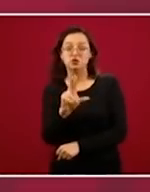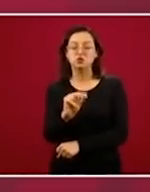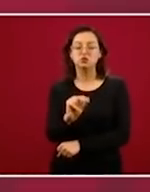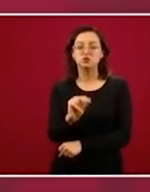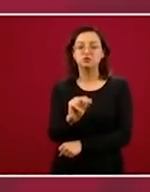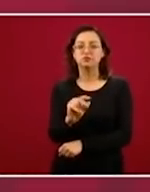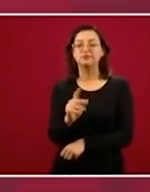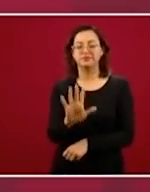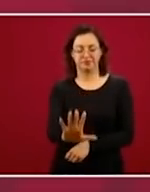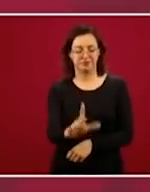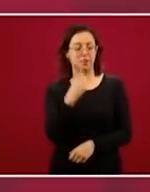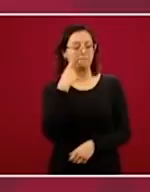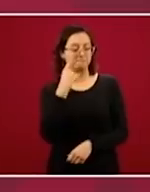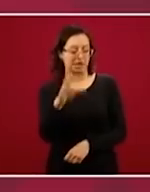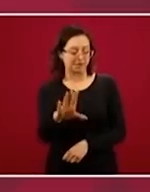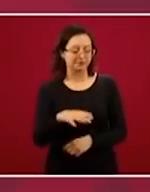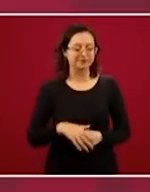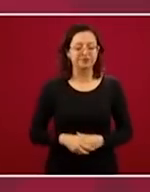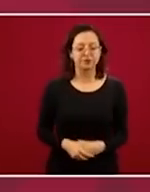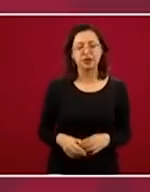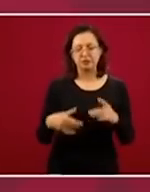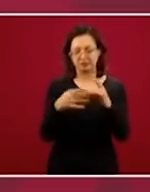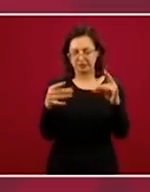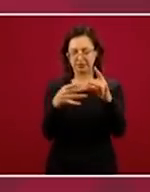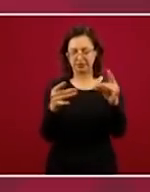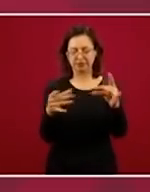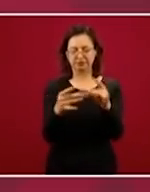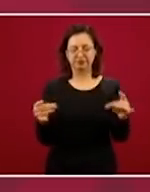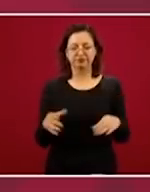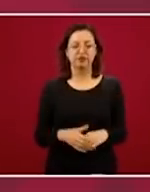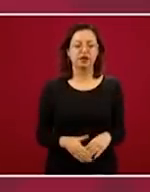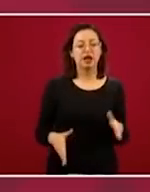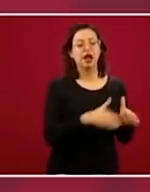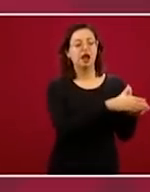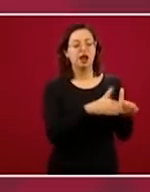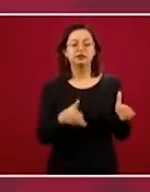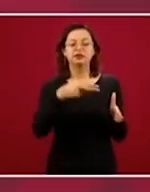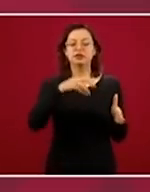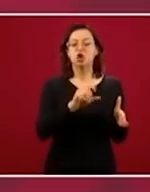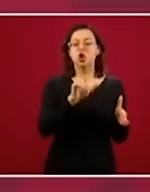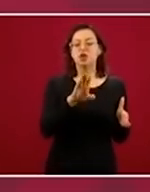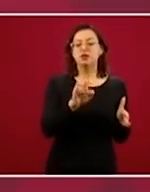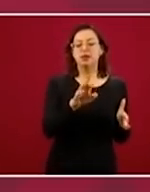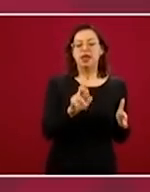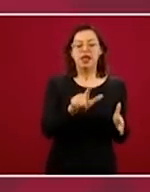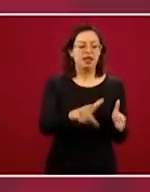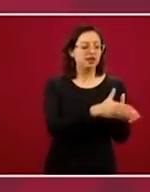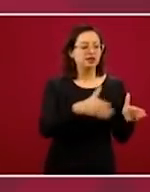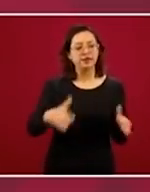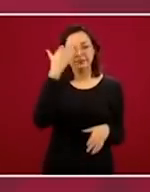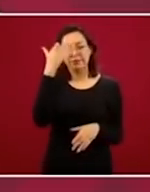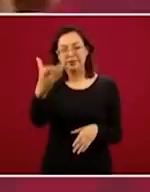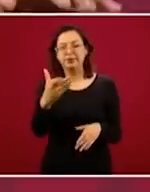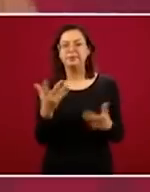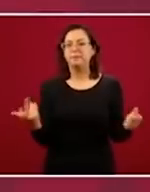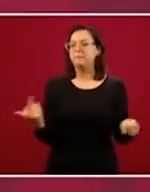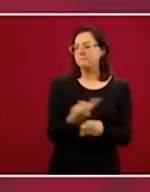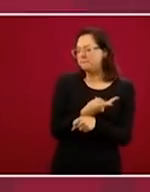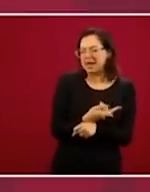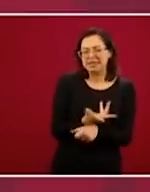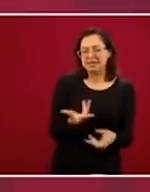qué es lo que sucedió durante todo el periodo neoliberal para ubicarnos